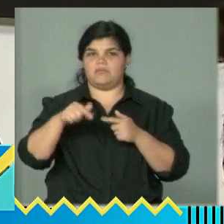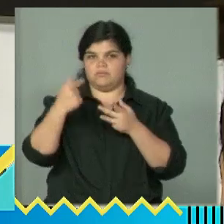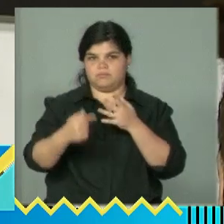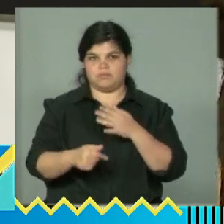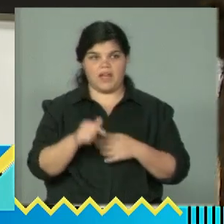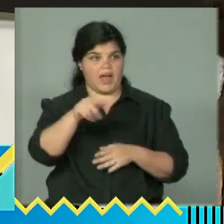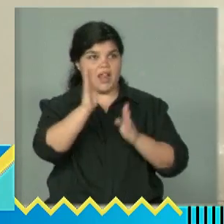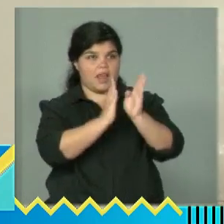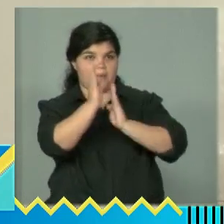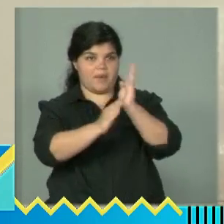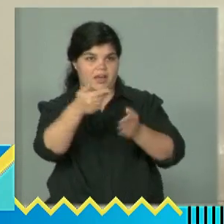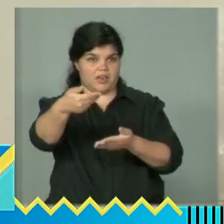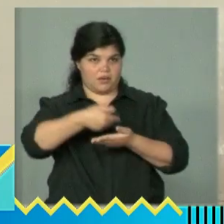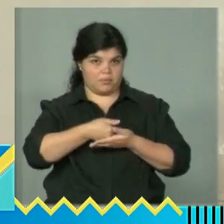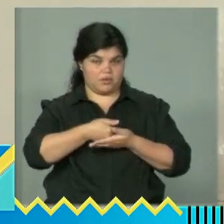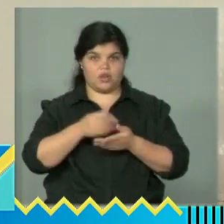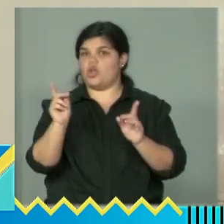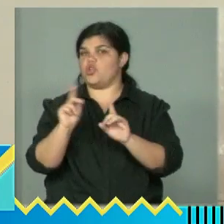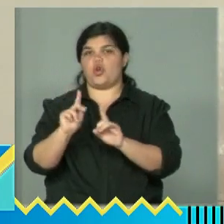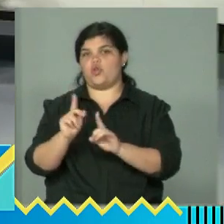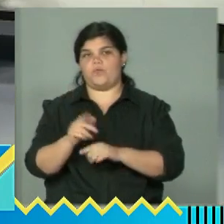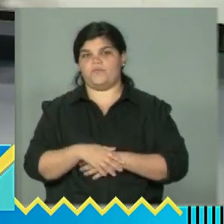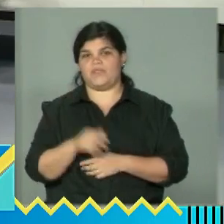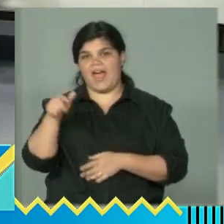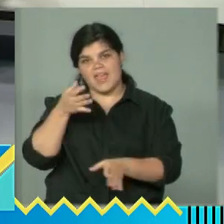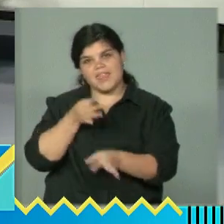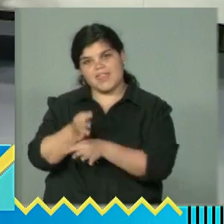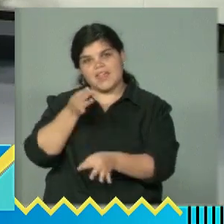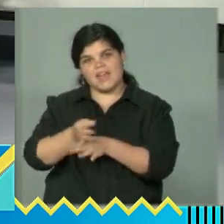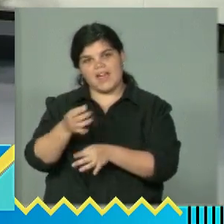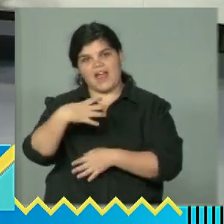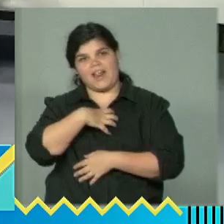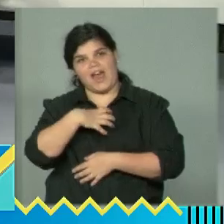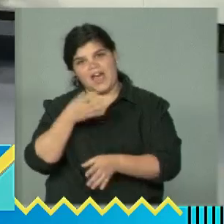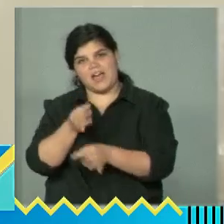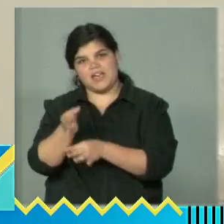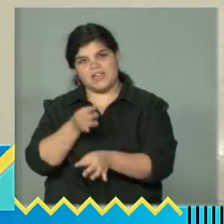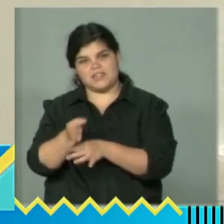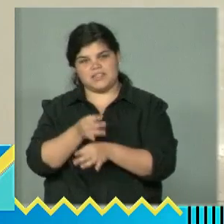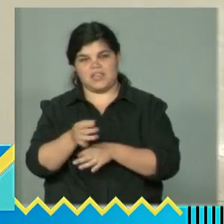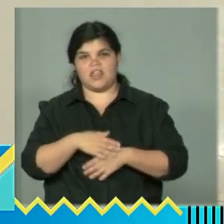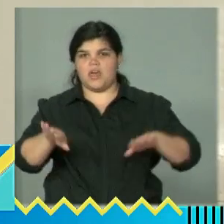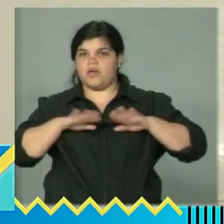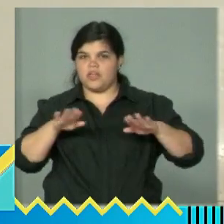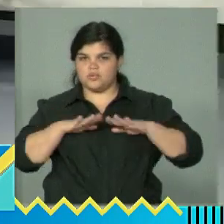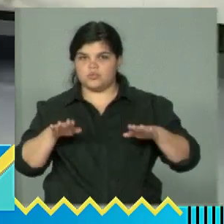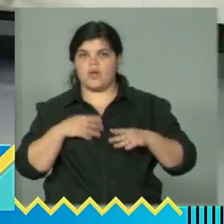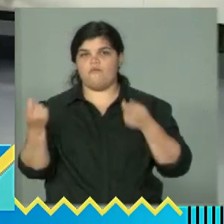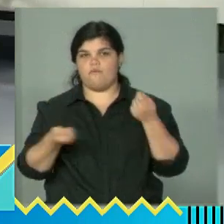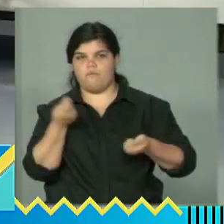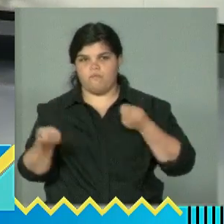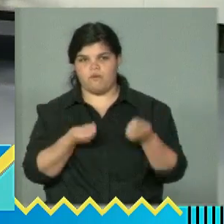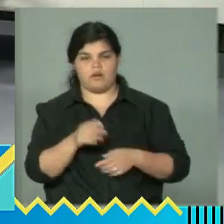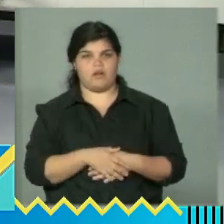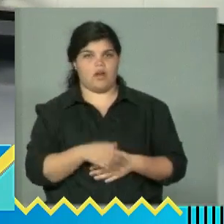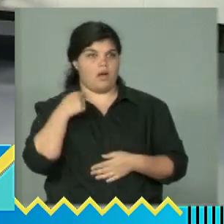te propone? No. Ahí te propone la máquina. Te dan clases de zumba. No, digo, la verdad que la máquina te ponía música también y te